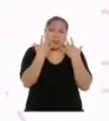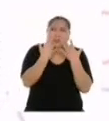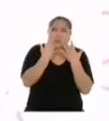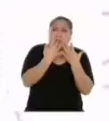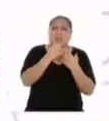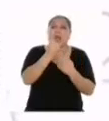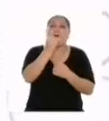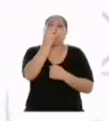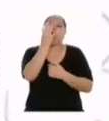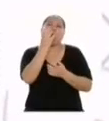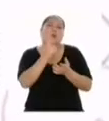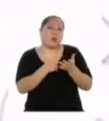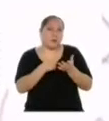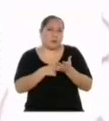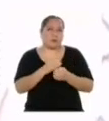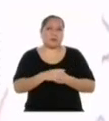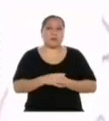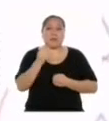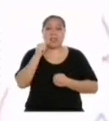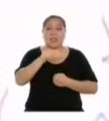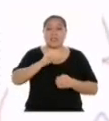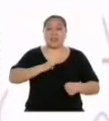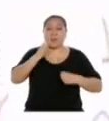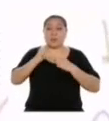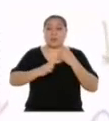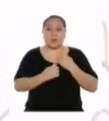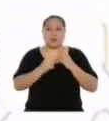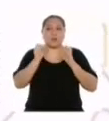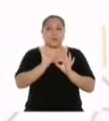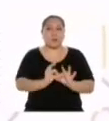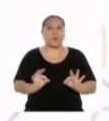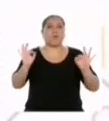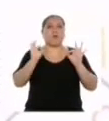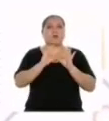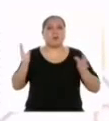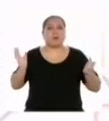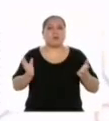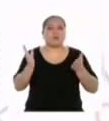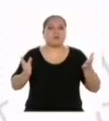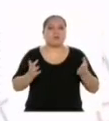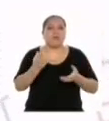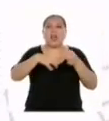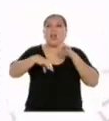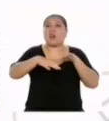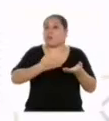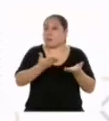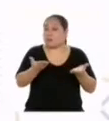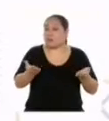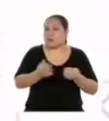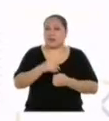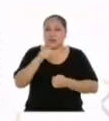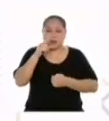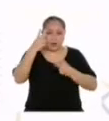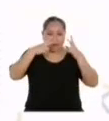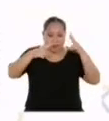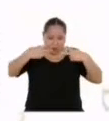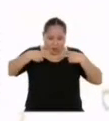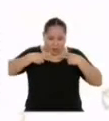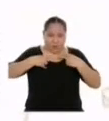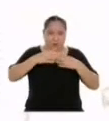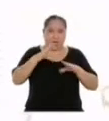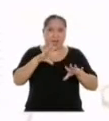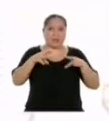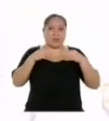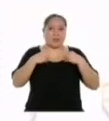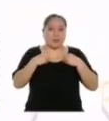en a veces. Este factor emocional es clave para movilizar las acciones que realizamos, y su reconocimiento es